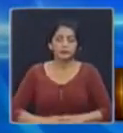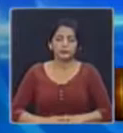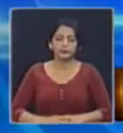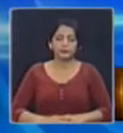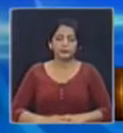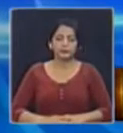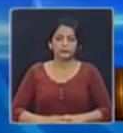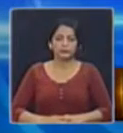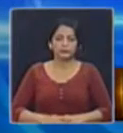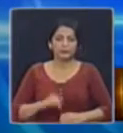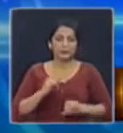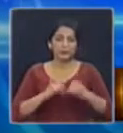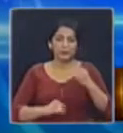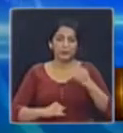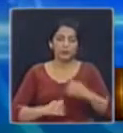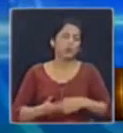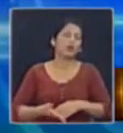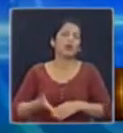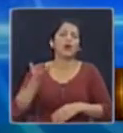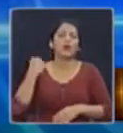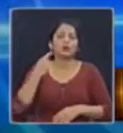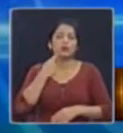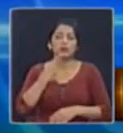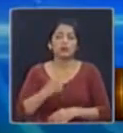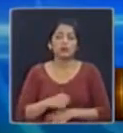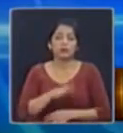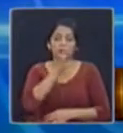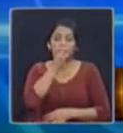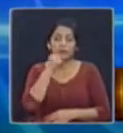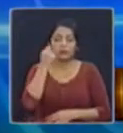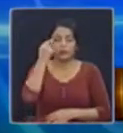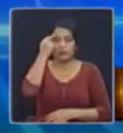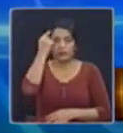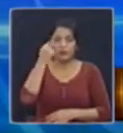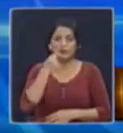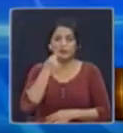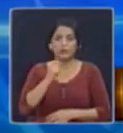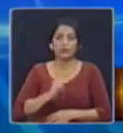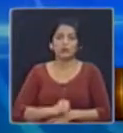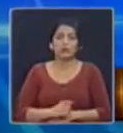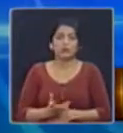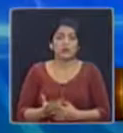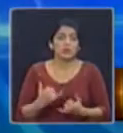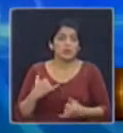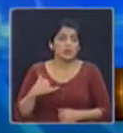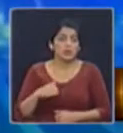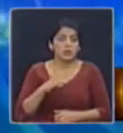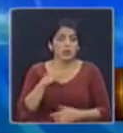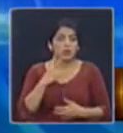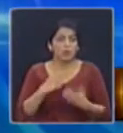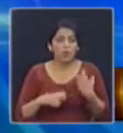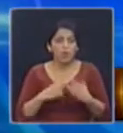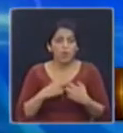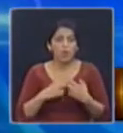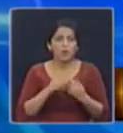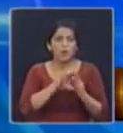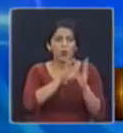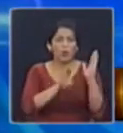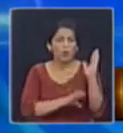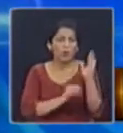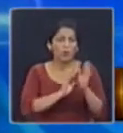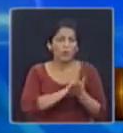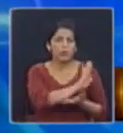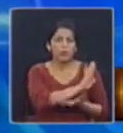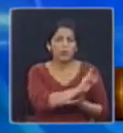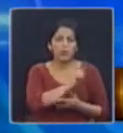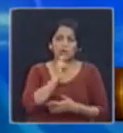Correa, habló de jugarse la carta de la Asamblea Nacional Constituyente si se sigue pretendiendo destruir lo logrado.